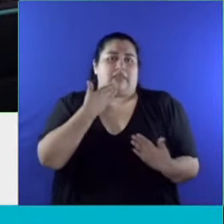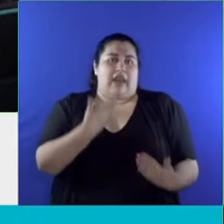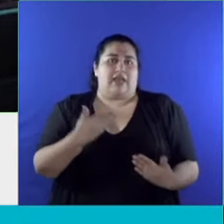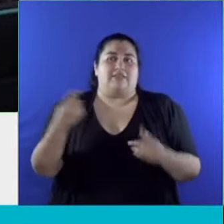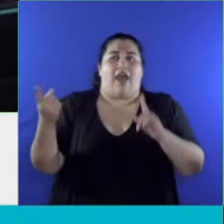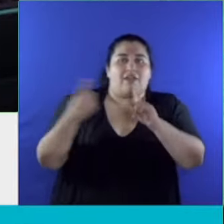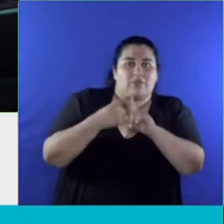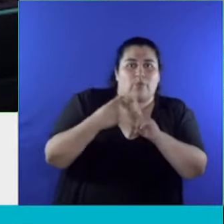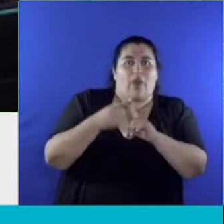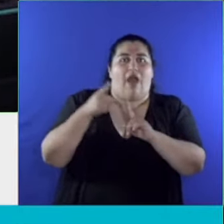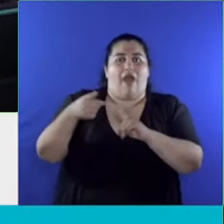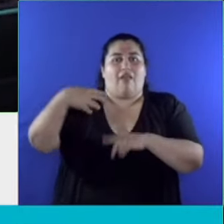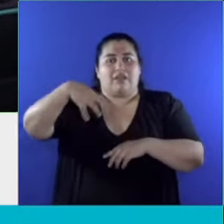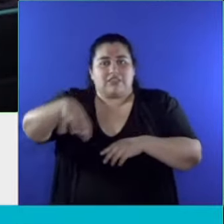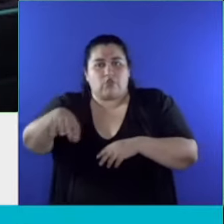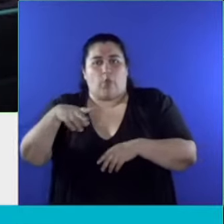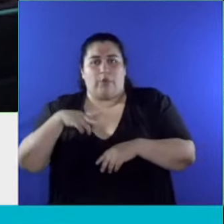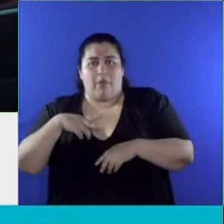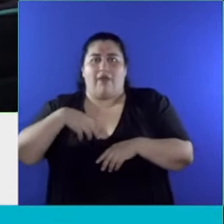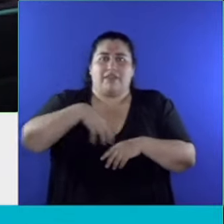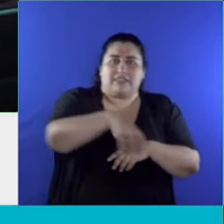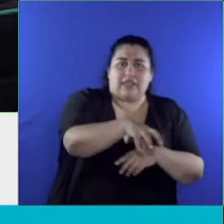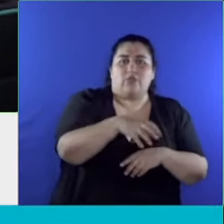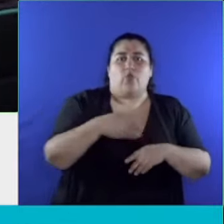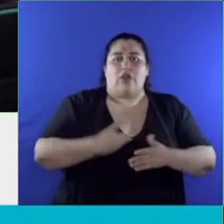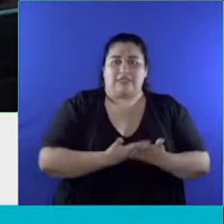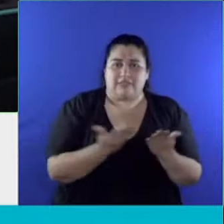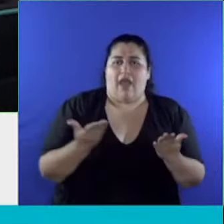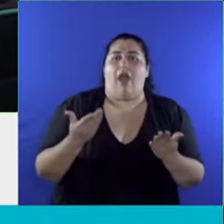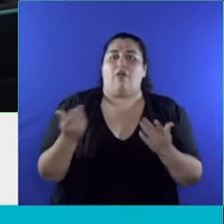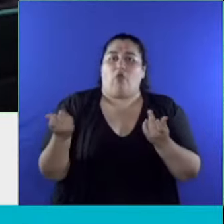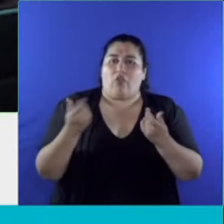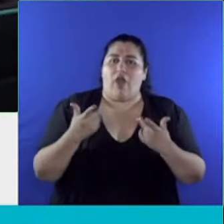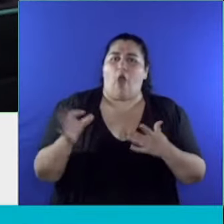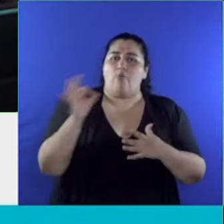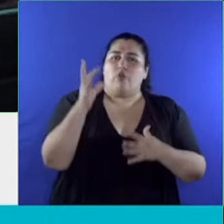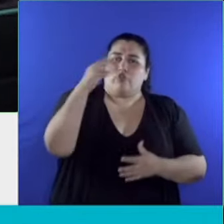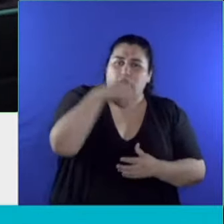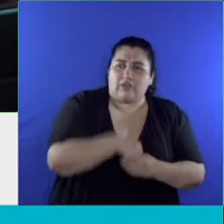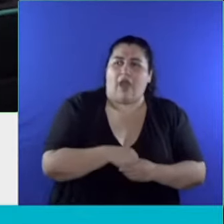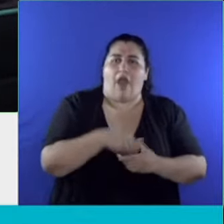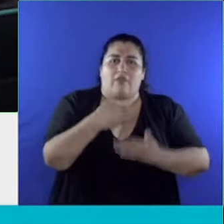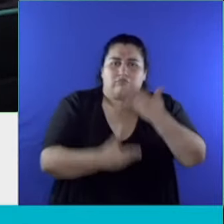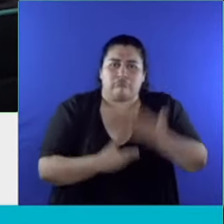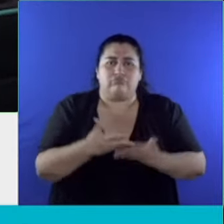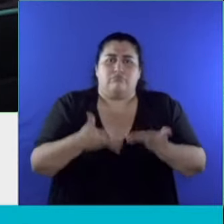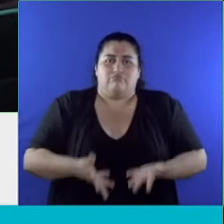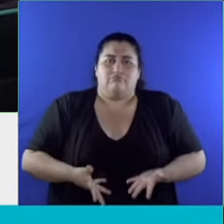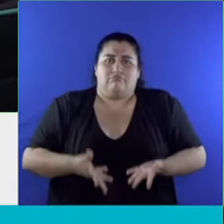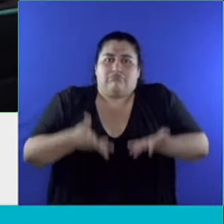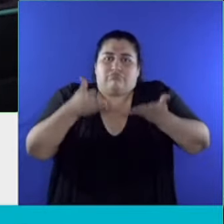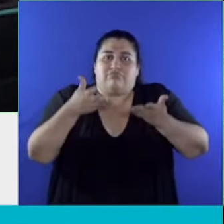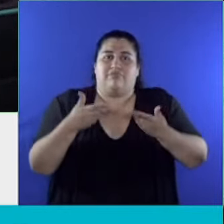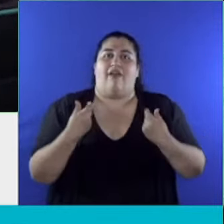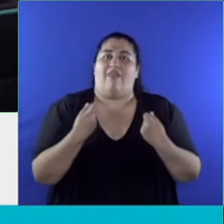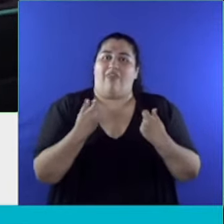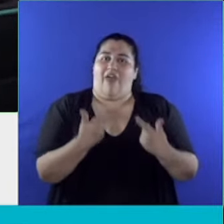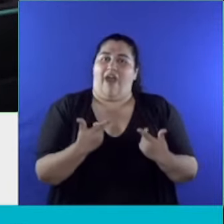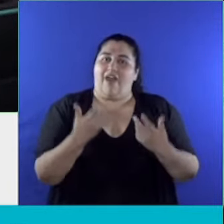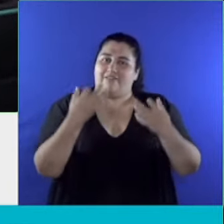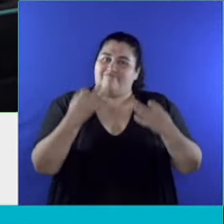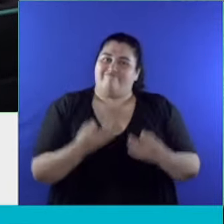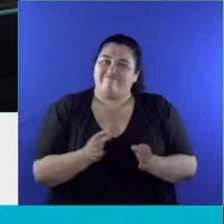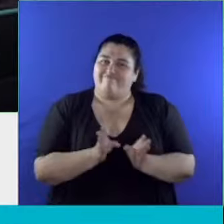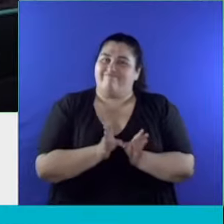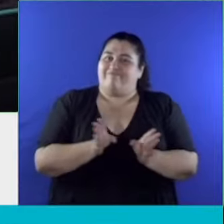articulada con el privado y el estado que otorga oportunidades que incluye que progresa una versatilidad importante no